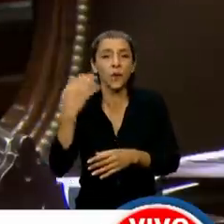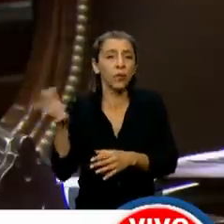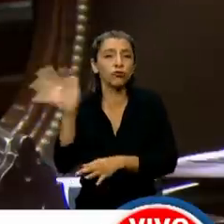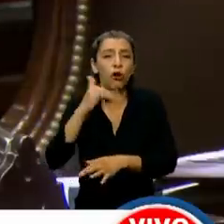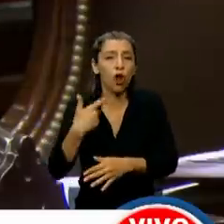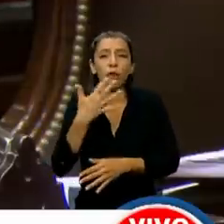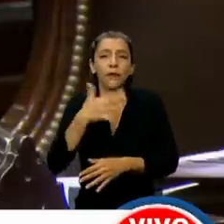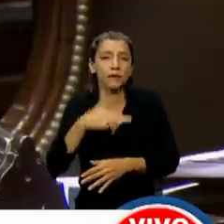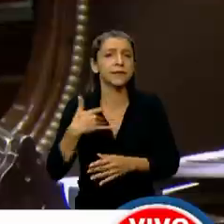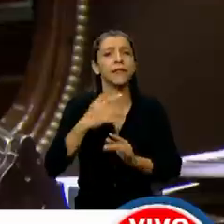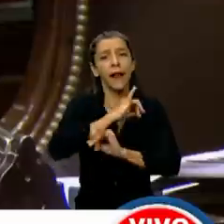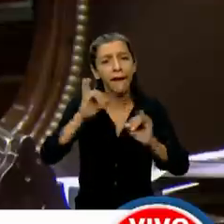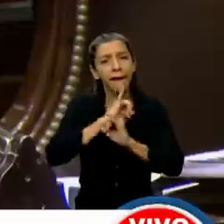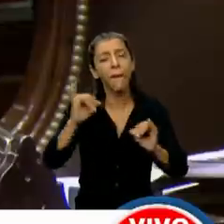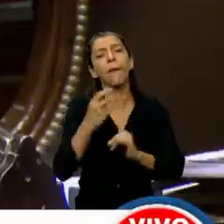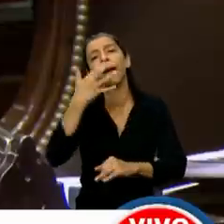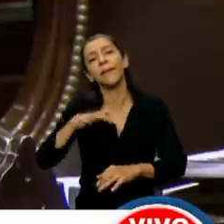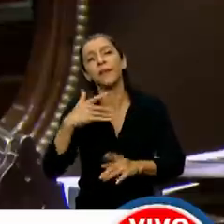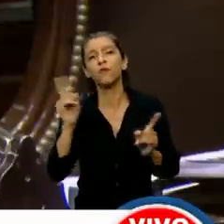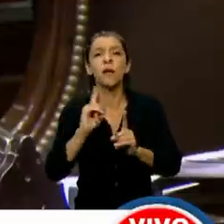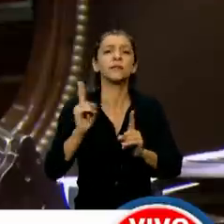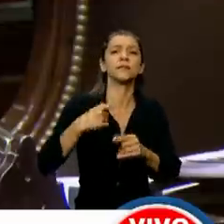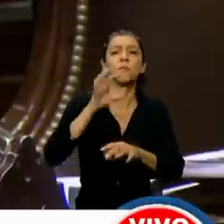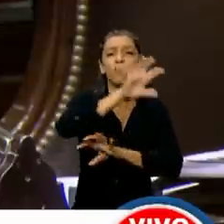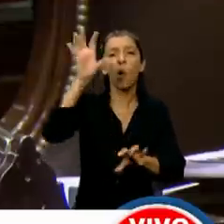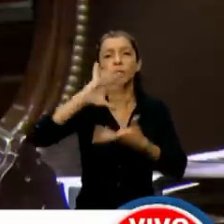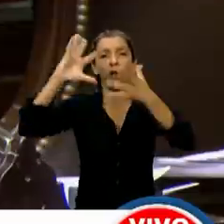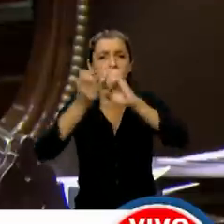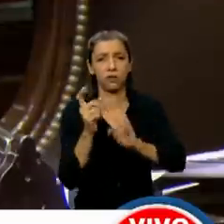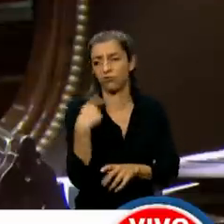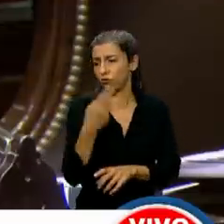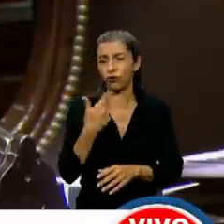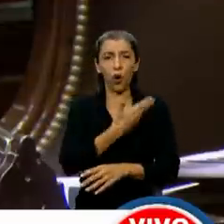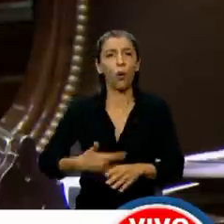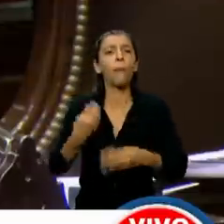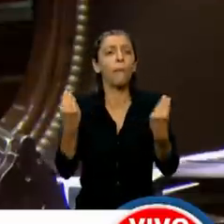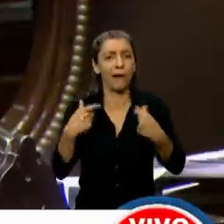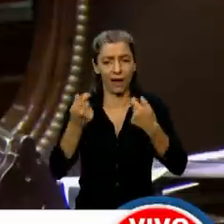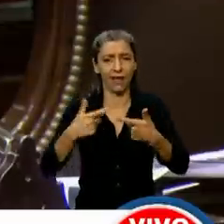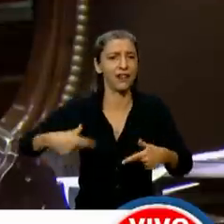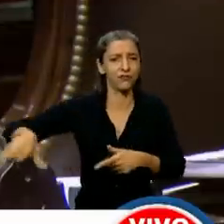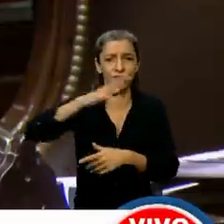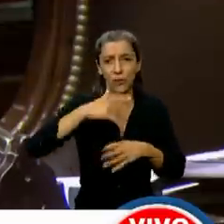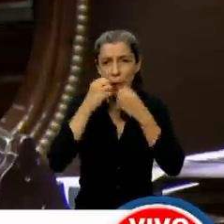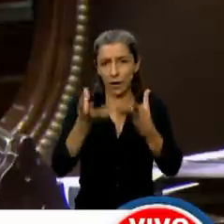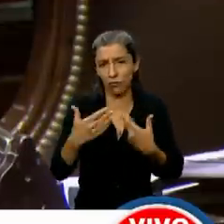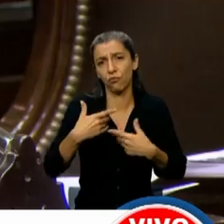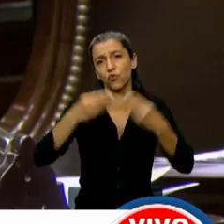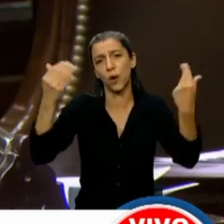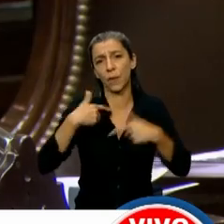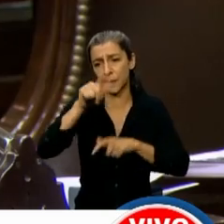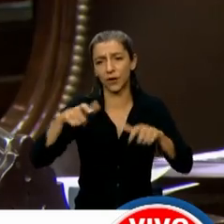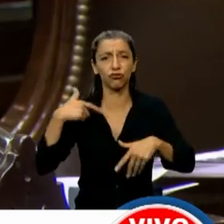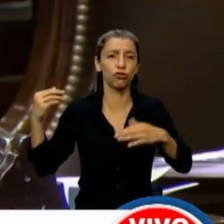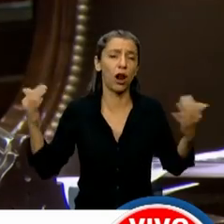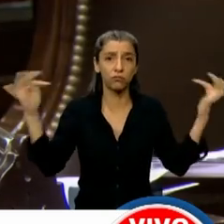entender porque muchas veces no es en detrimento de las provincias nosotros gobernamos para la gente y muchas veces el hacinamiento se produce